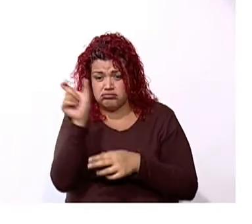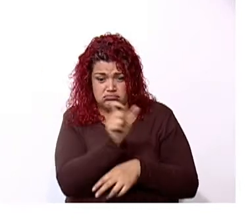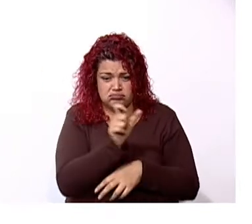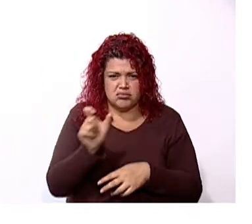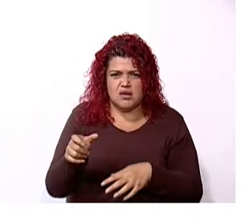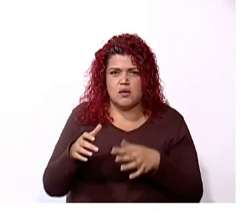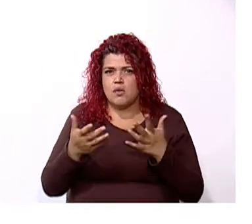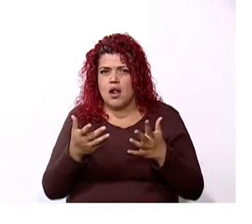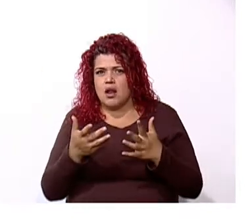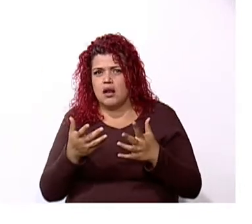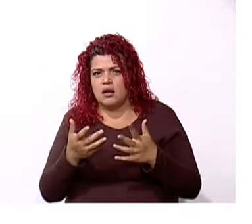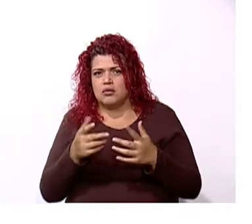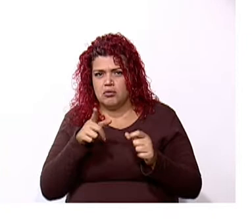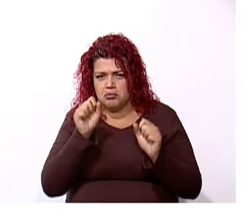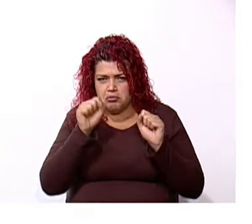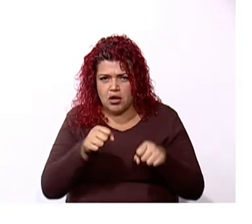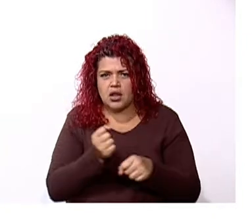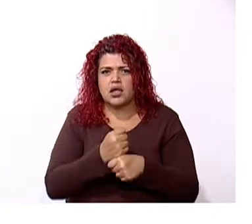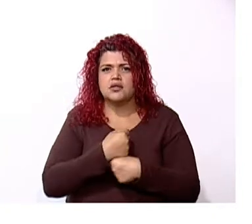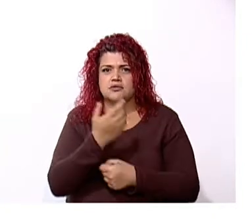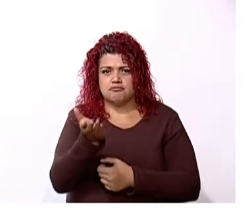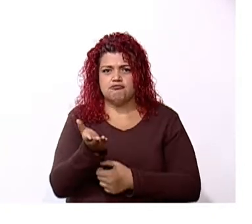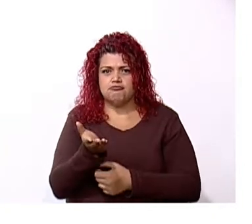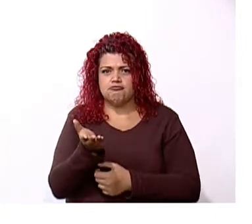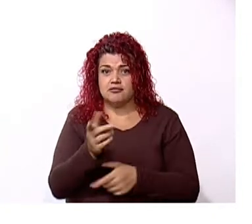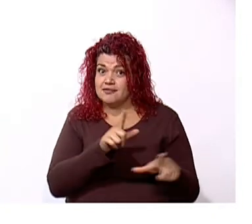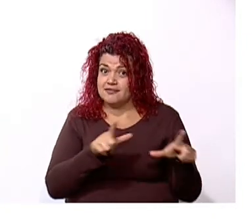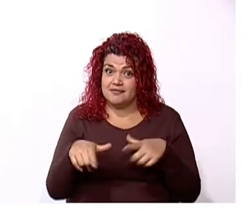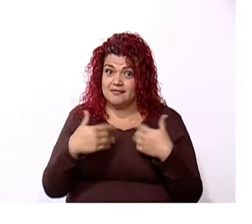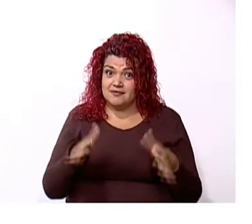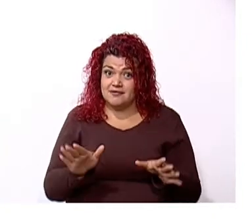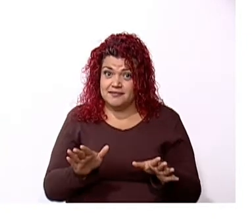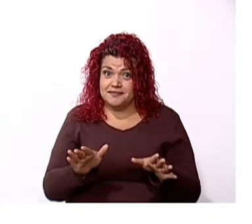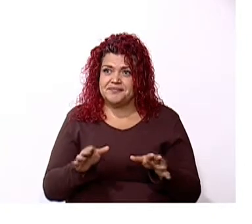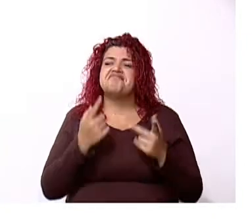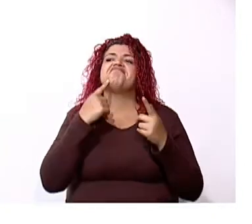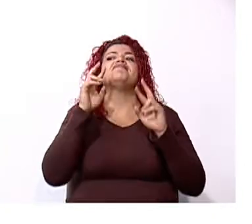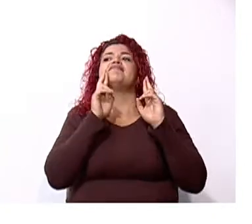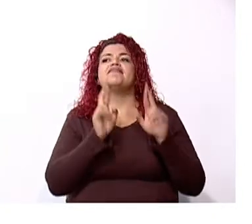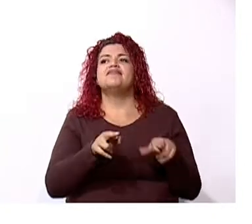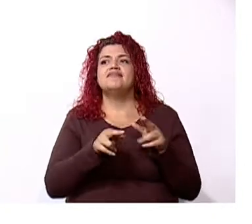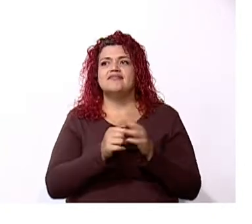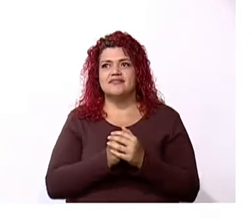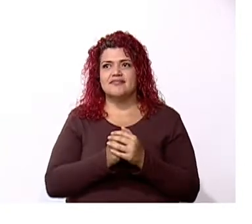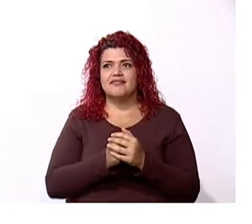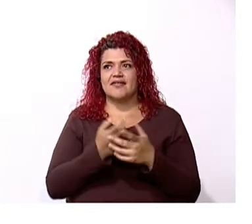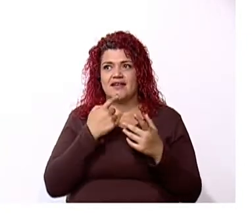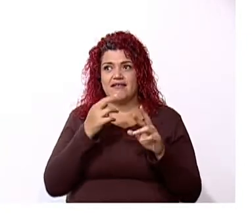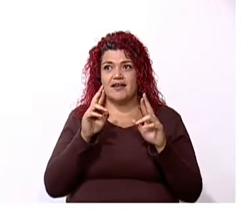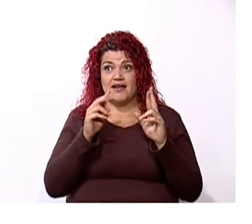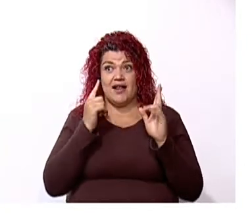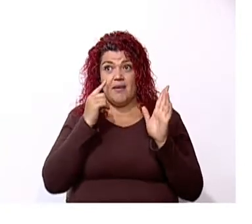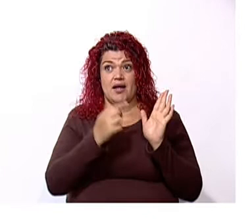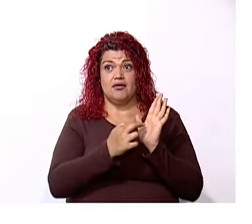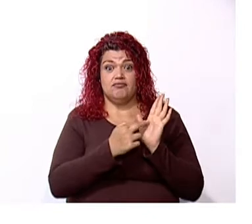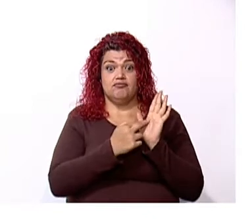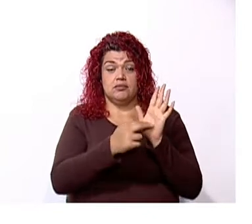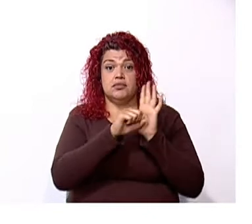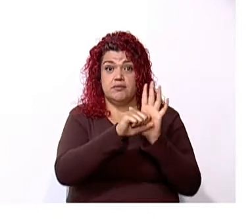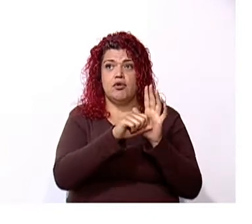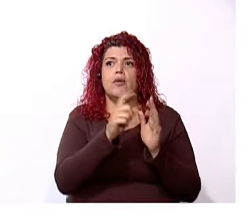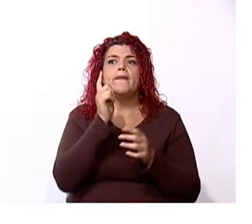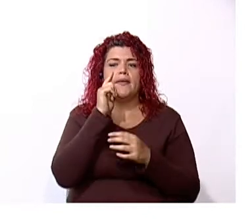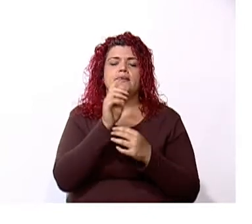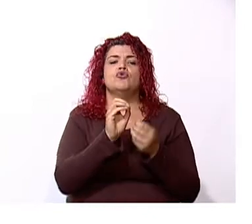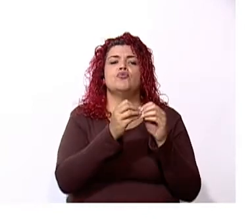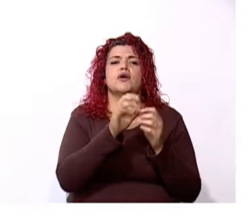unas campeonas. ¿Lo tenemos? Veamos las respuestas. La representación simbólica,